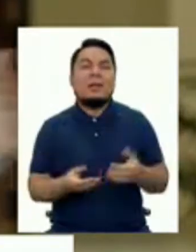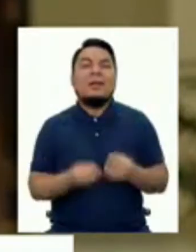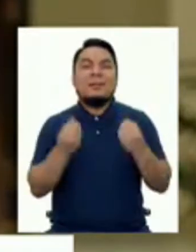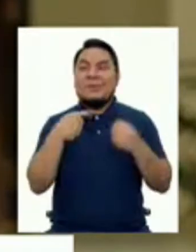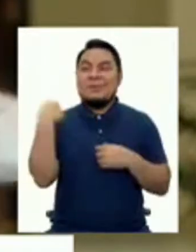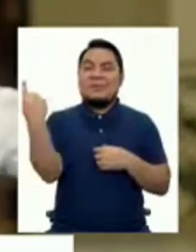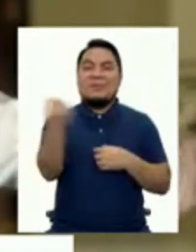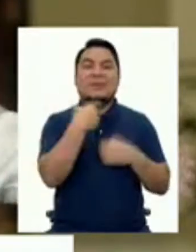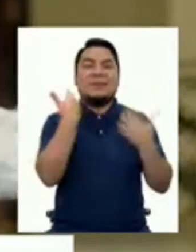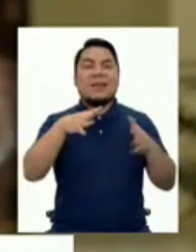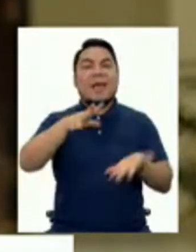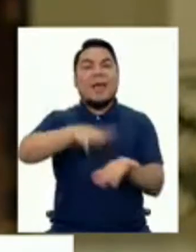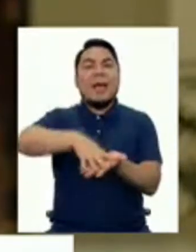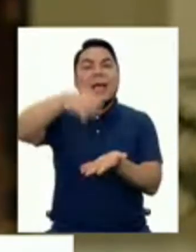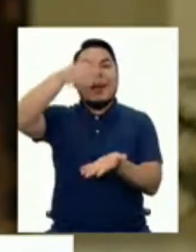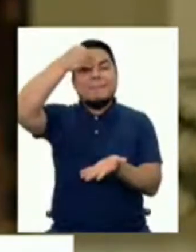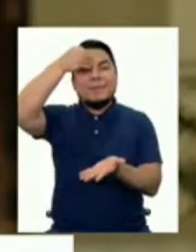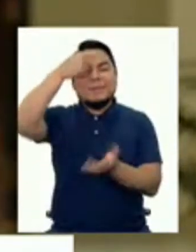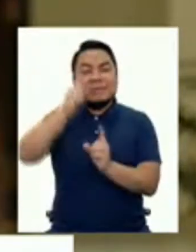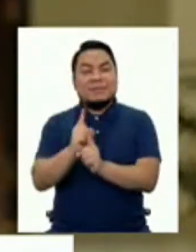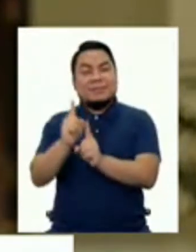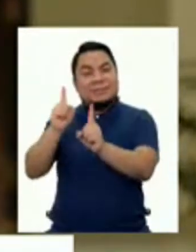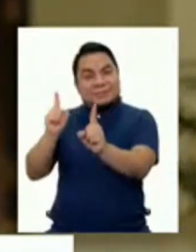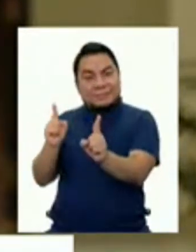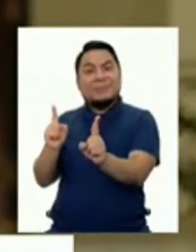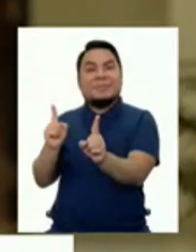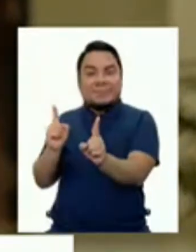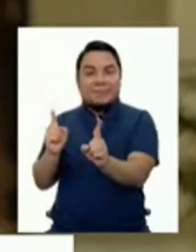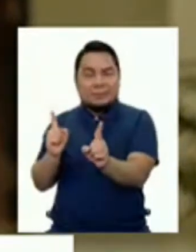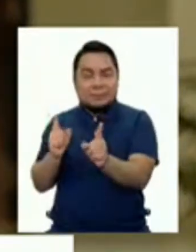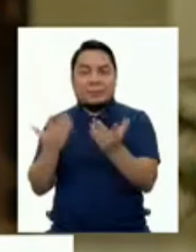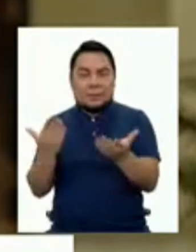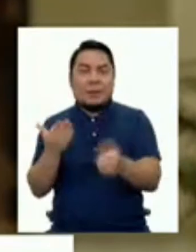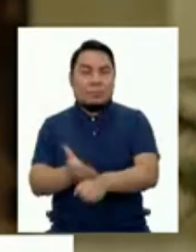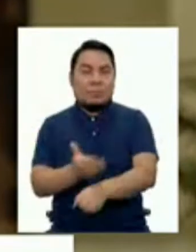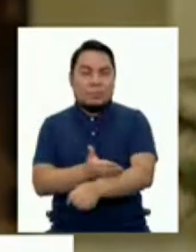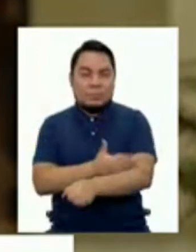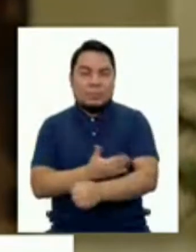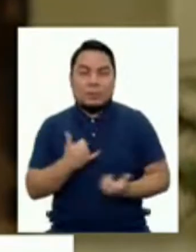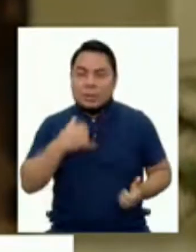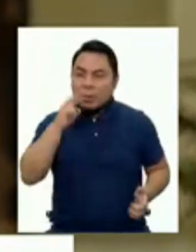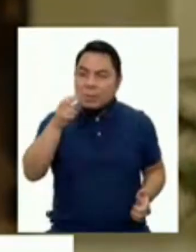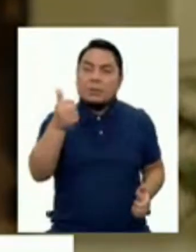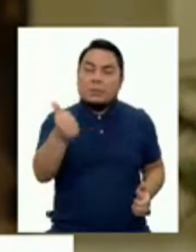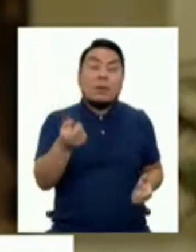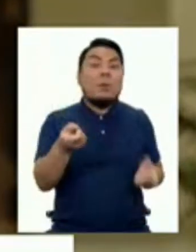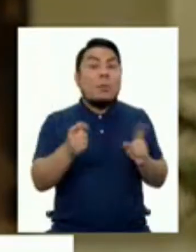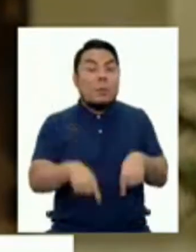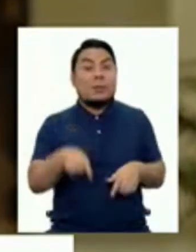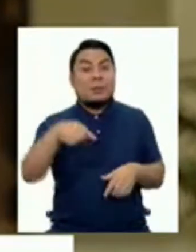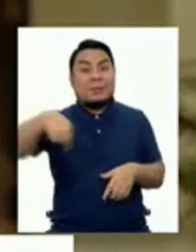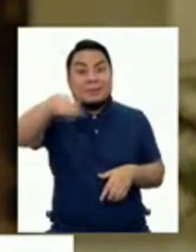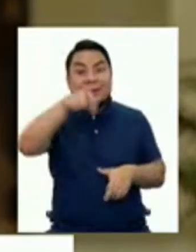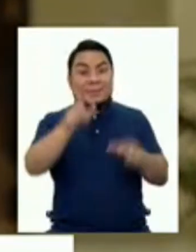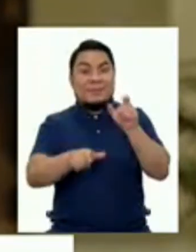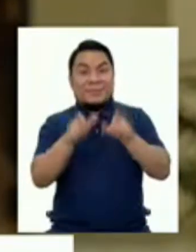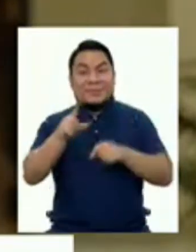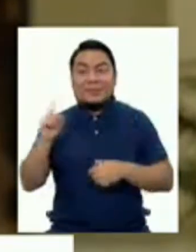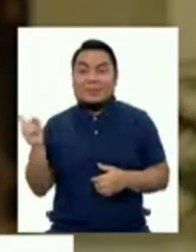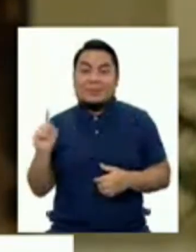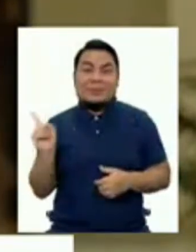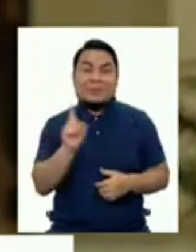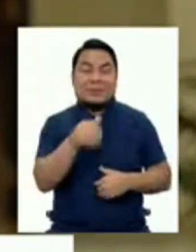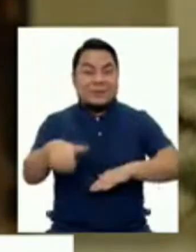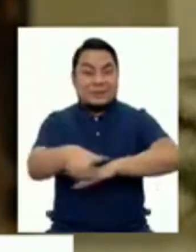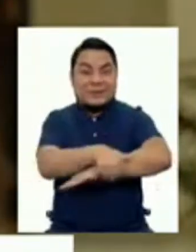aprendido a respetar el distanciamiento. Y es digno de notar que cuando uno circula por